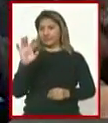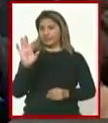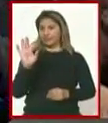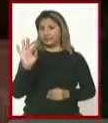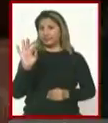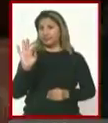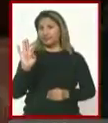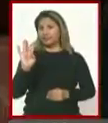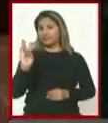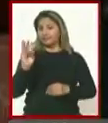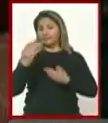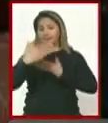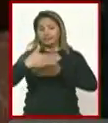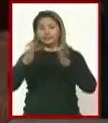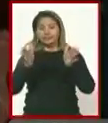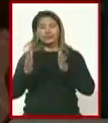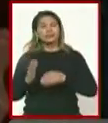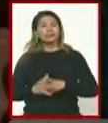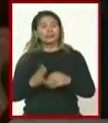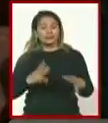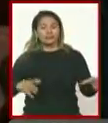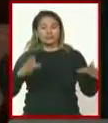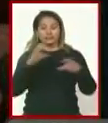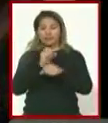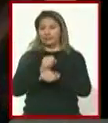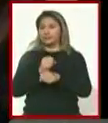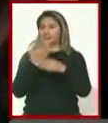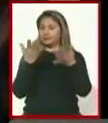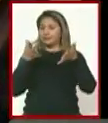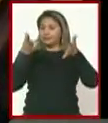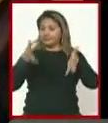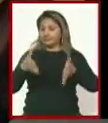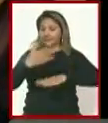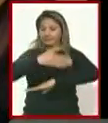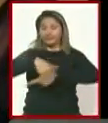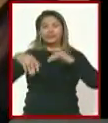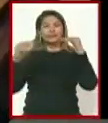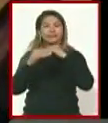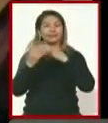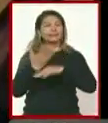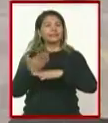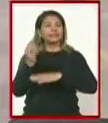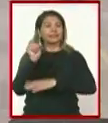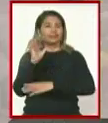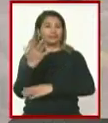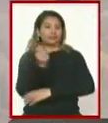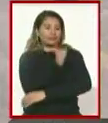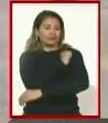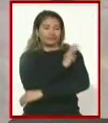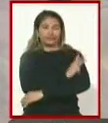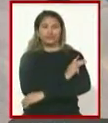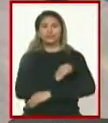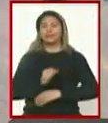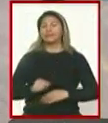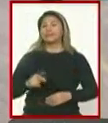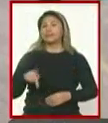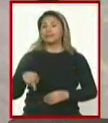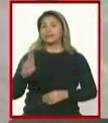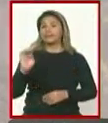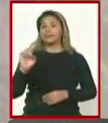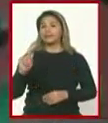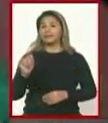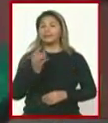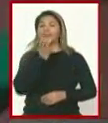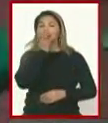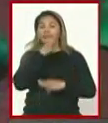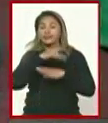197 paquetes que en los 9 bolsas que se han encontrado antes de llegar 5 kilómetros antes de llegar a Puerto Busch, entre las